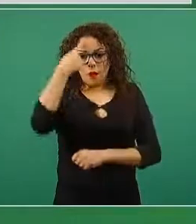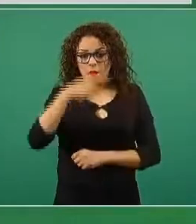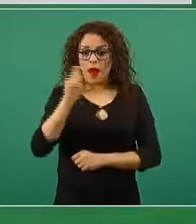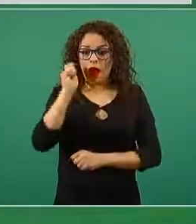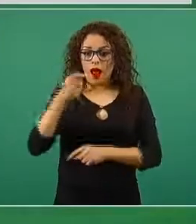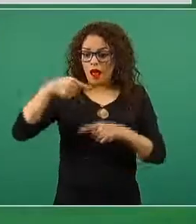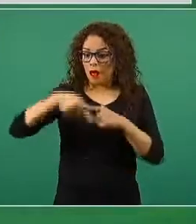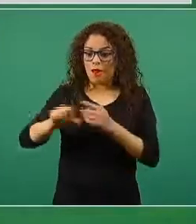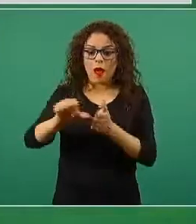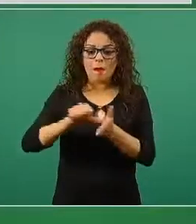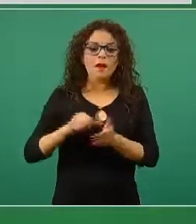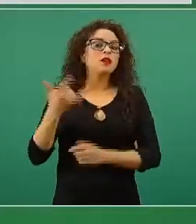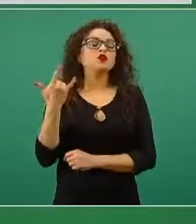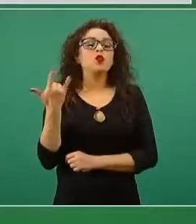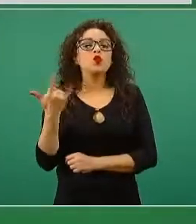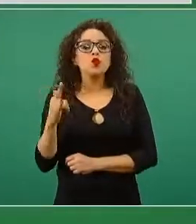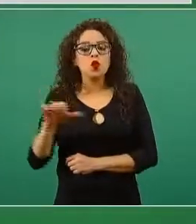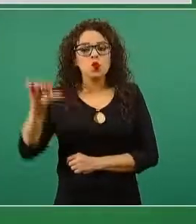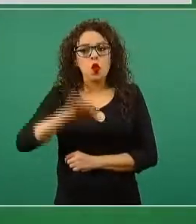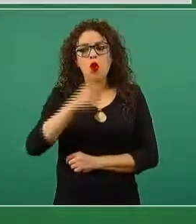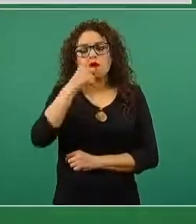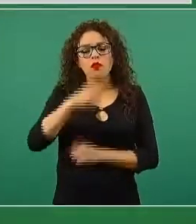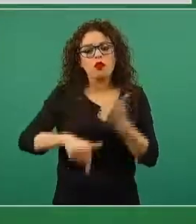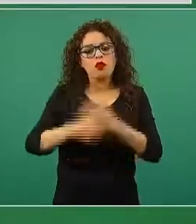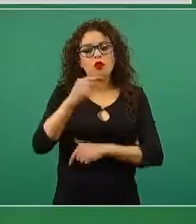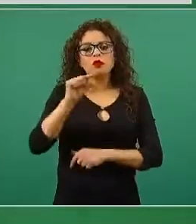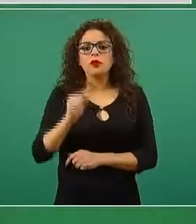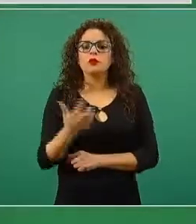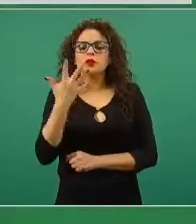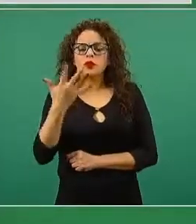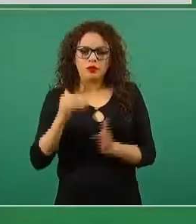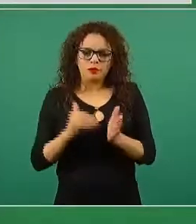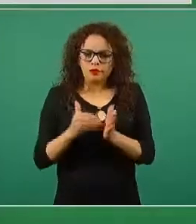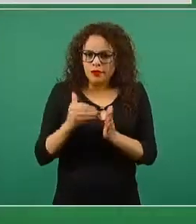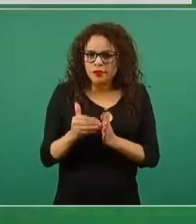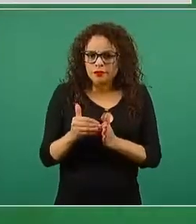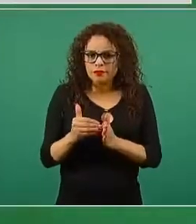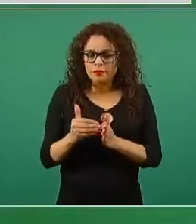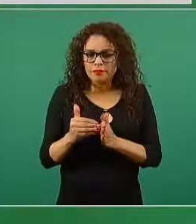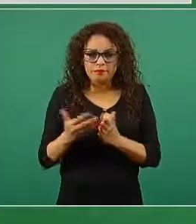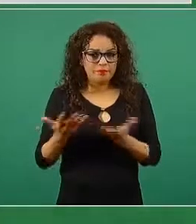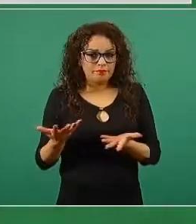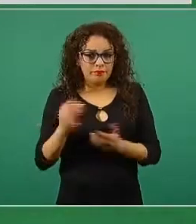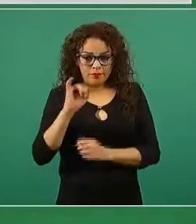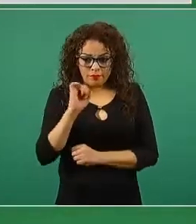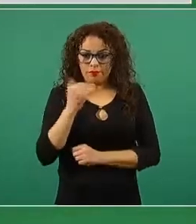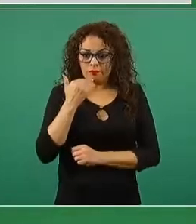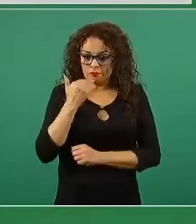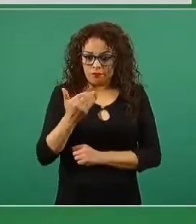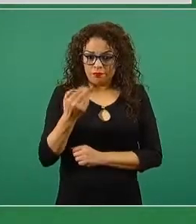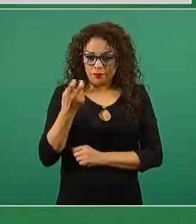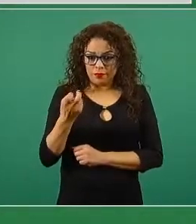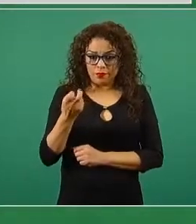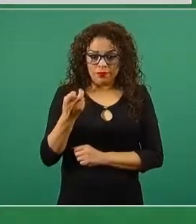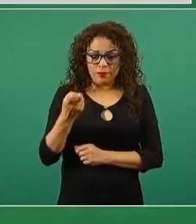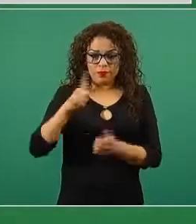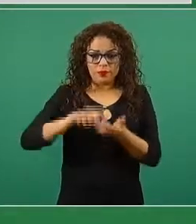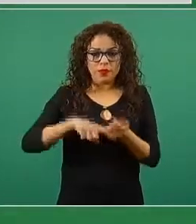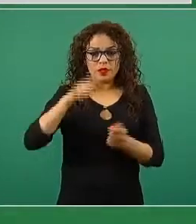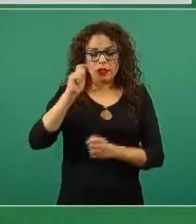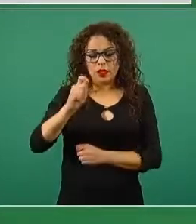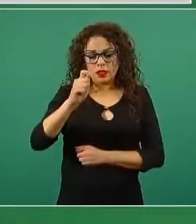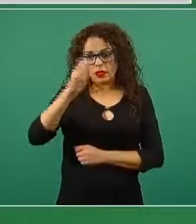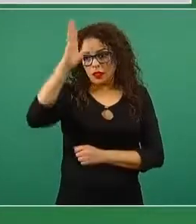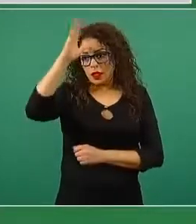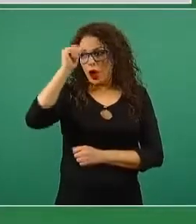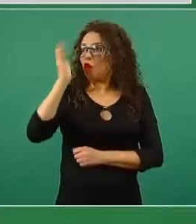julio. Hoy anuncian 12.5 millones. ¿Sí es viable llegar a esta cifra a partir de lo acordado en